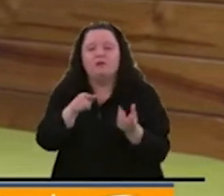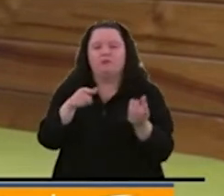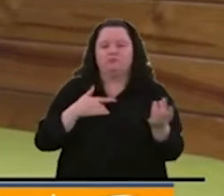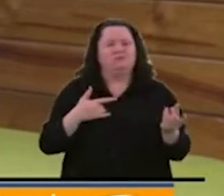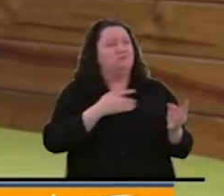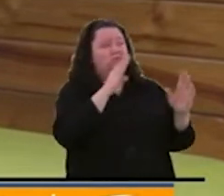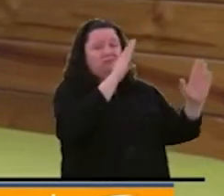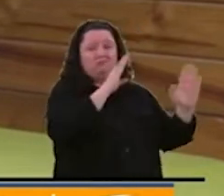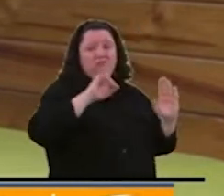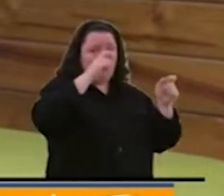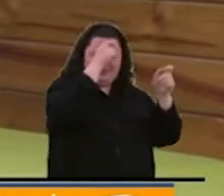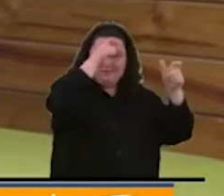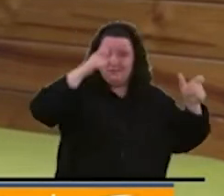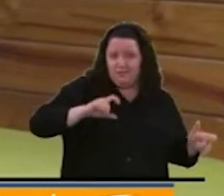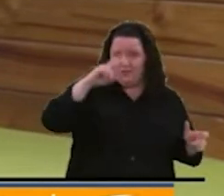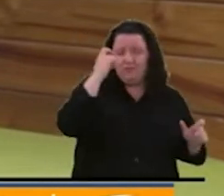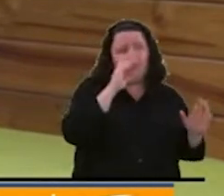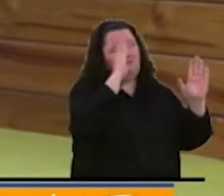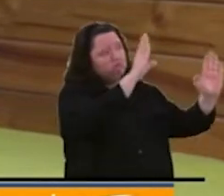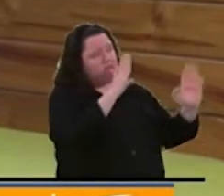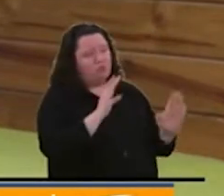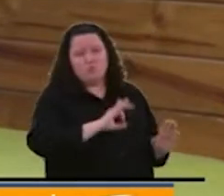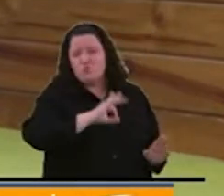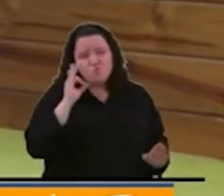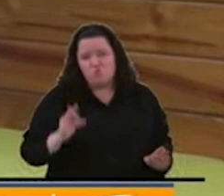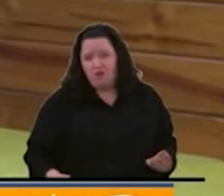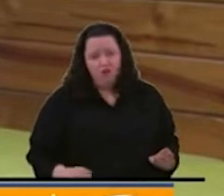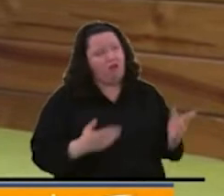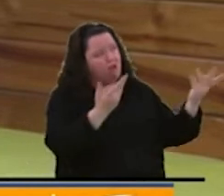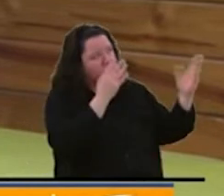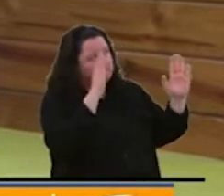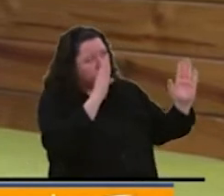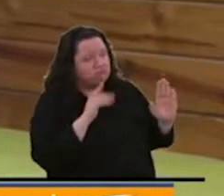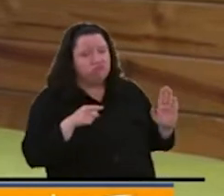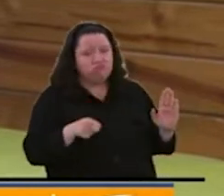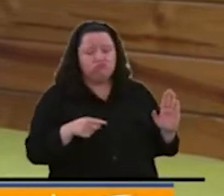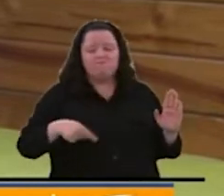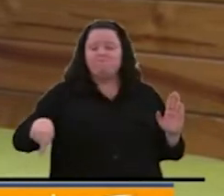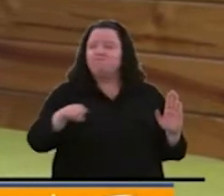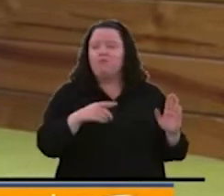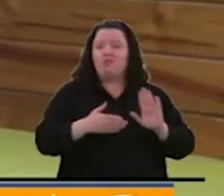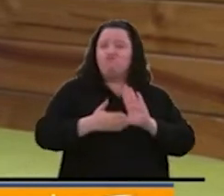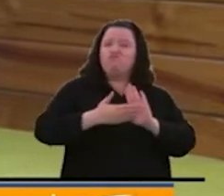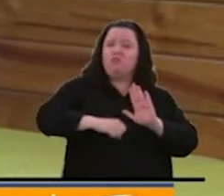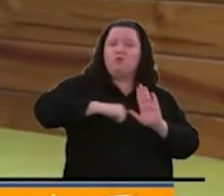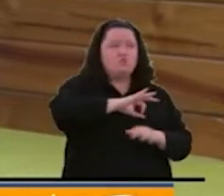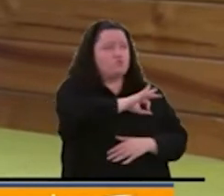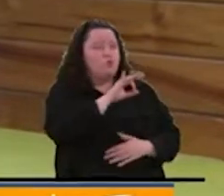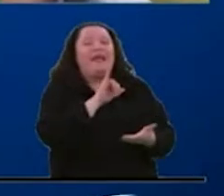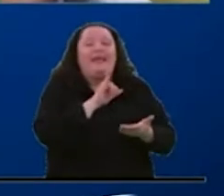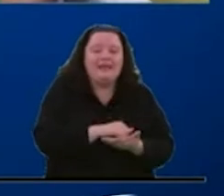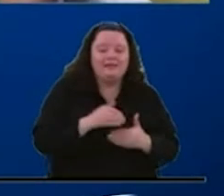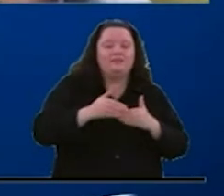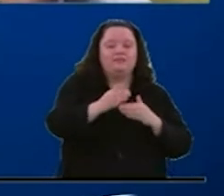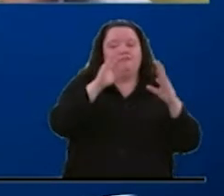sienten que el Estado nunca ha mirado por ellos, que el Estado nunca les ha garantizado sus